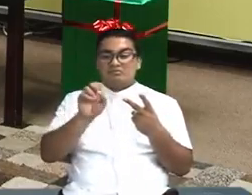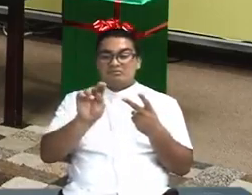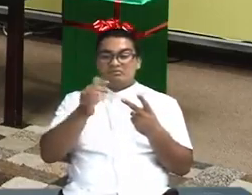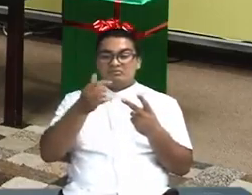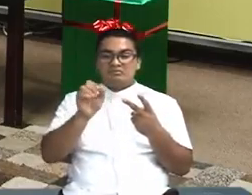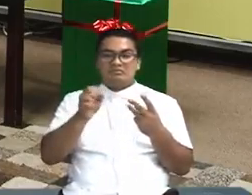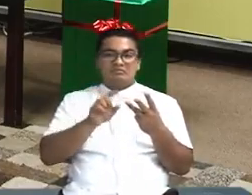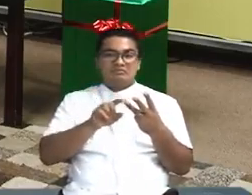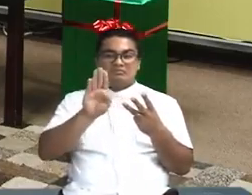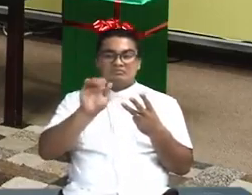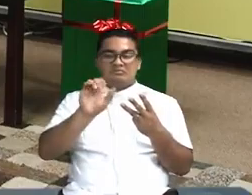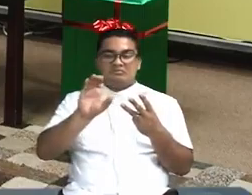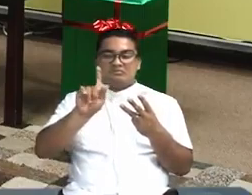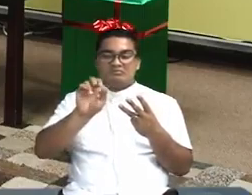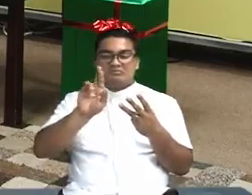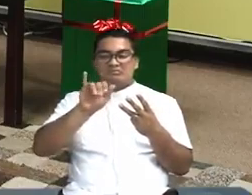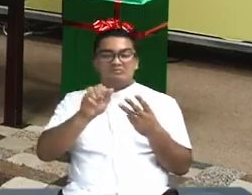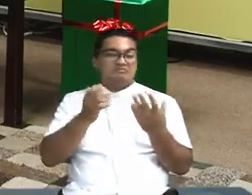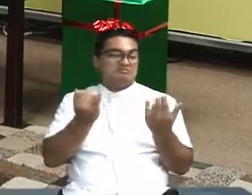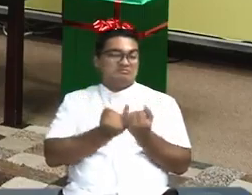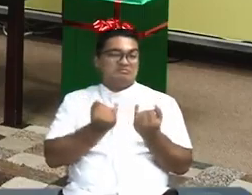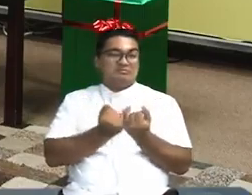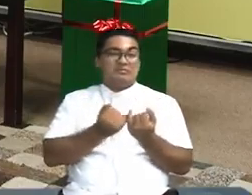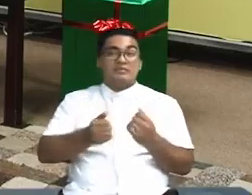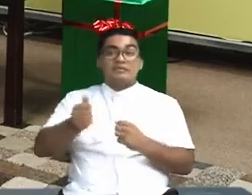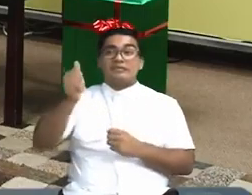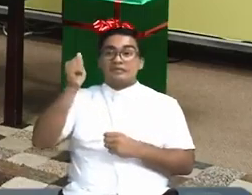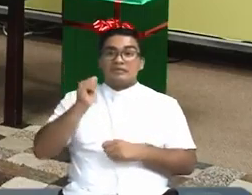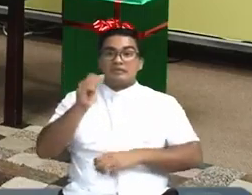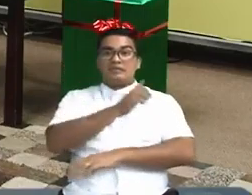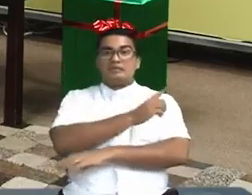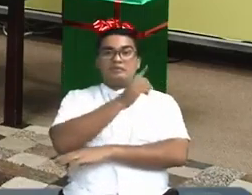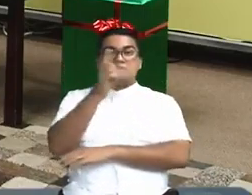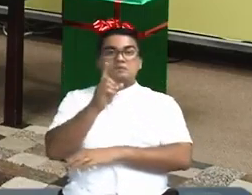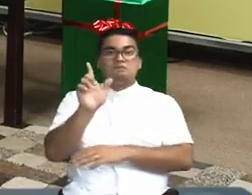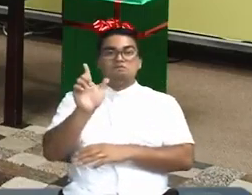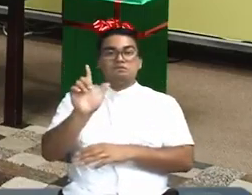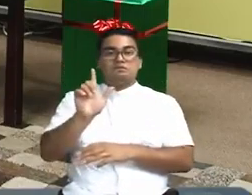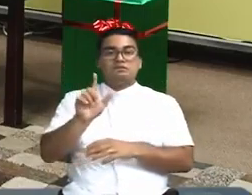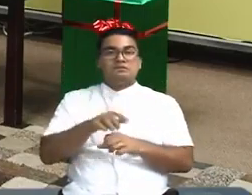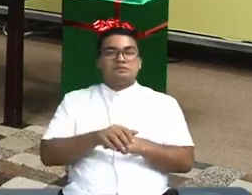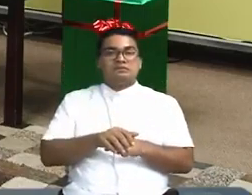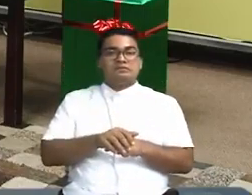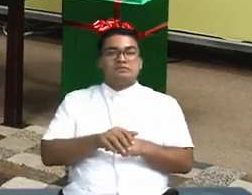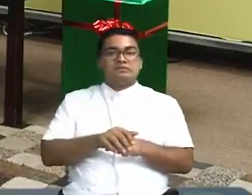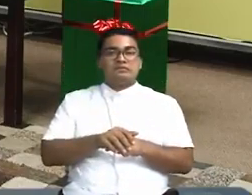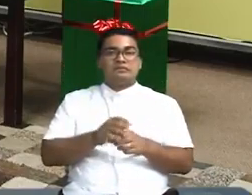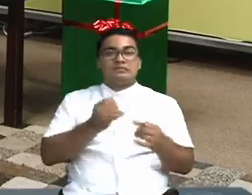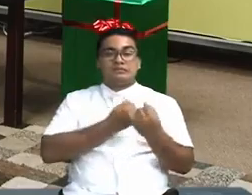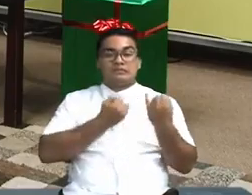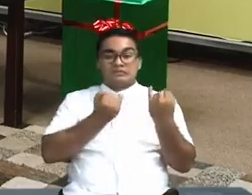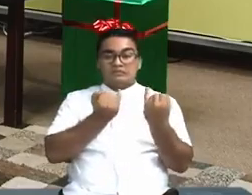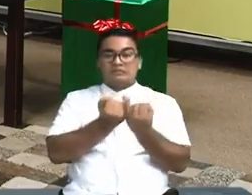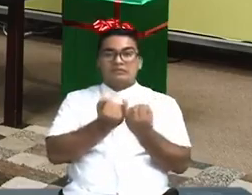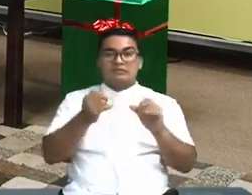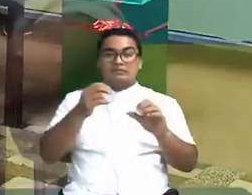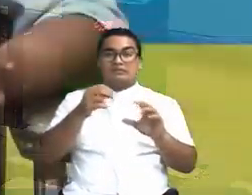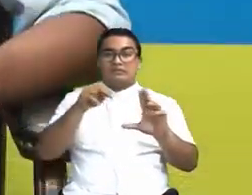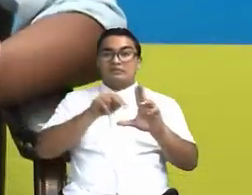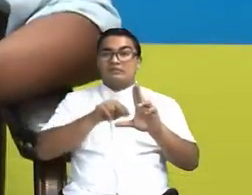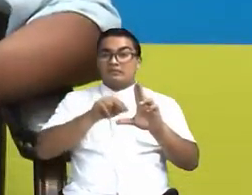bacteria. Precisamente ayer lunes, usted sabe que el Instituto Nicaragüense de Estudios